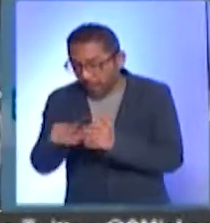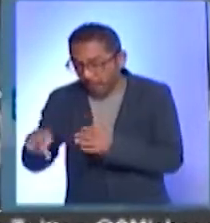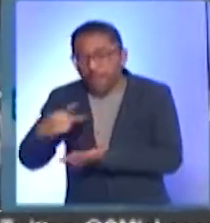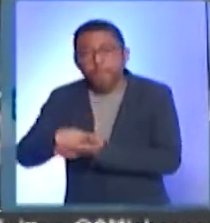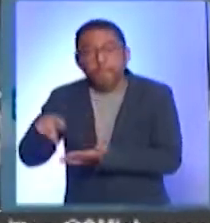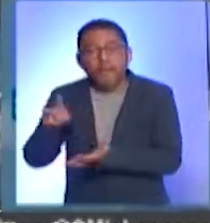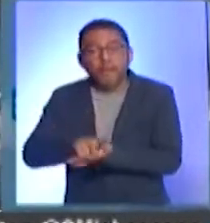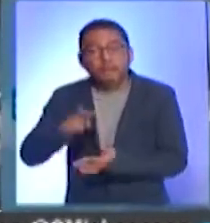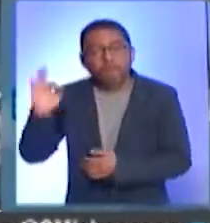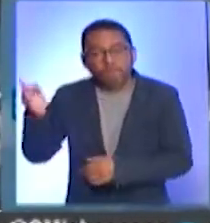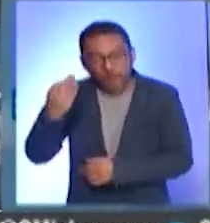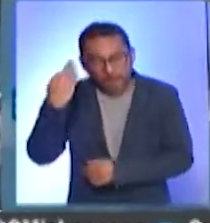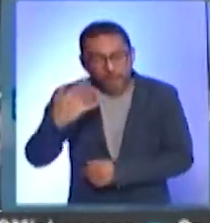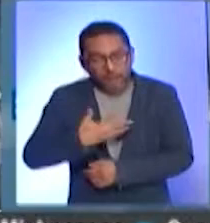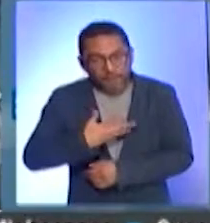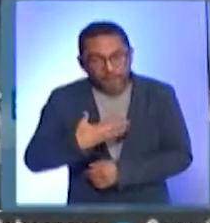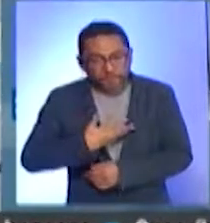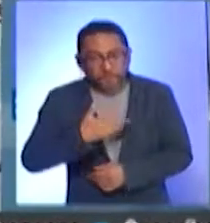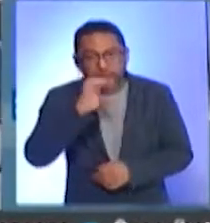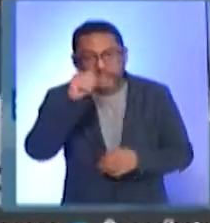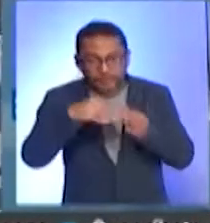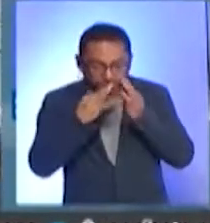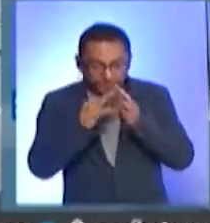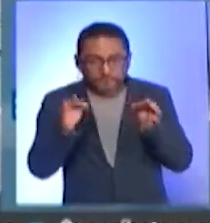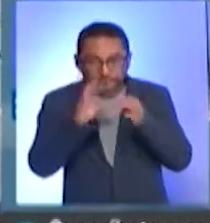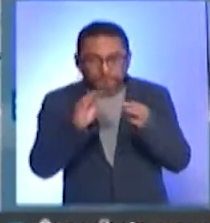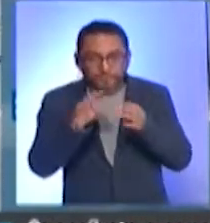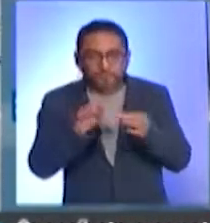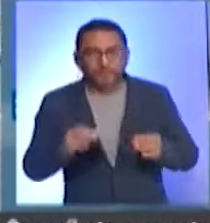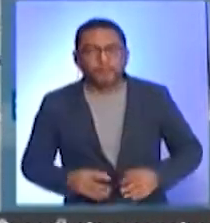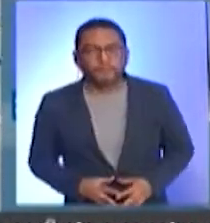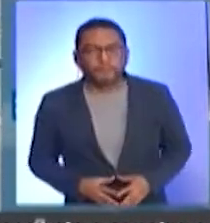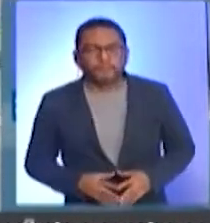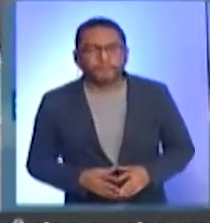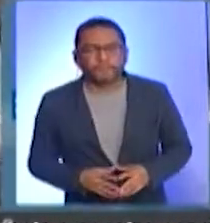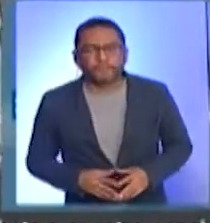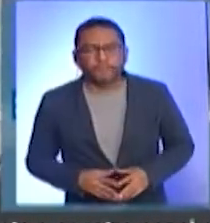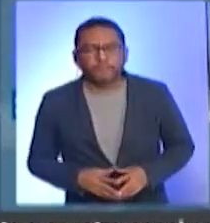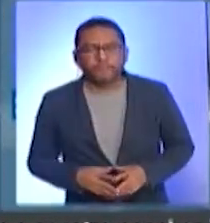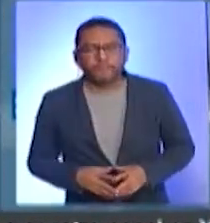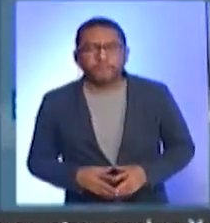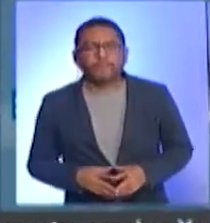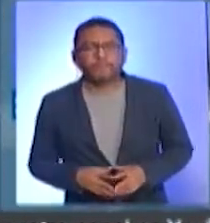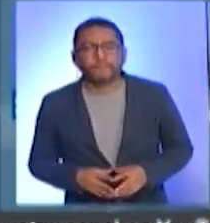federal sb-noticias juan carlos contreras y leticia ruano